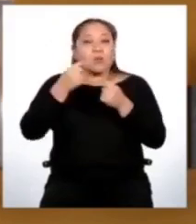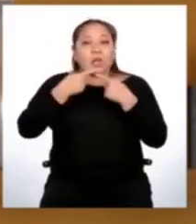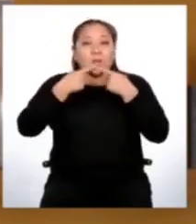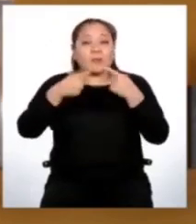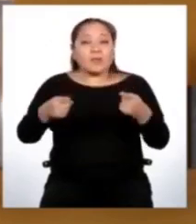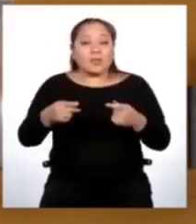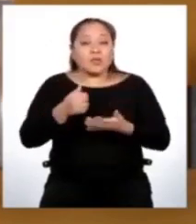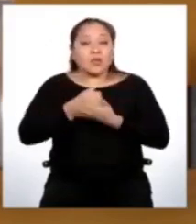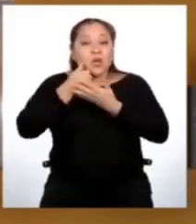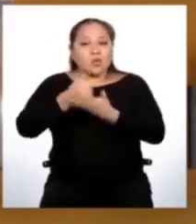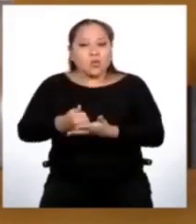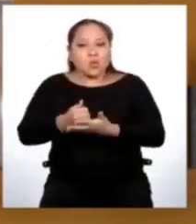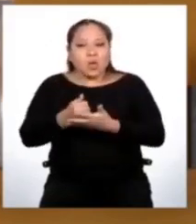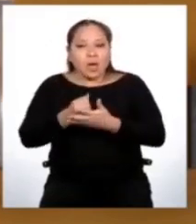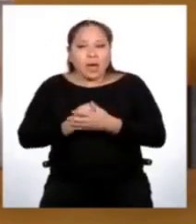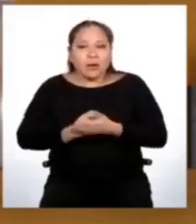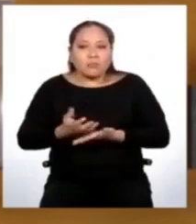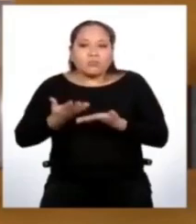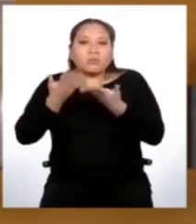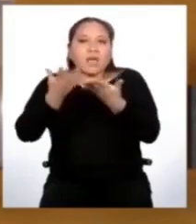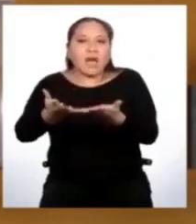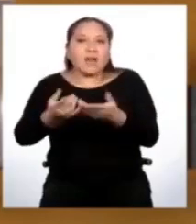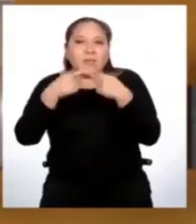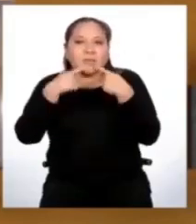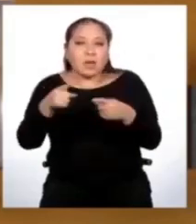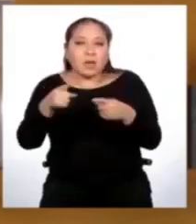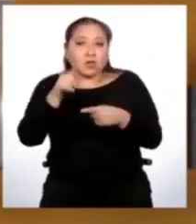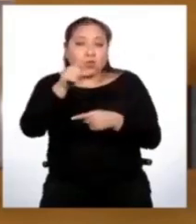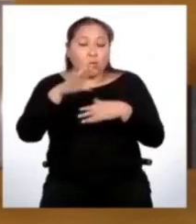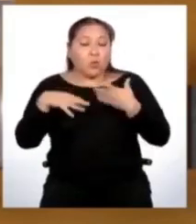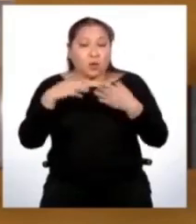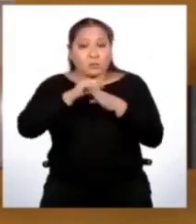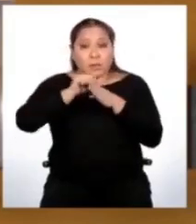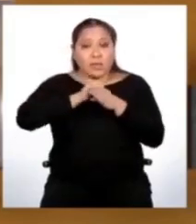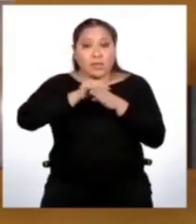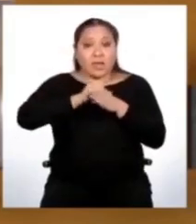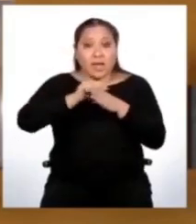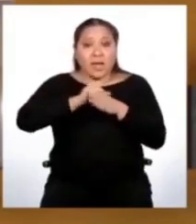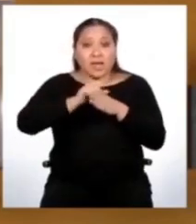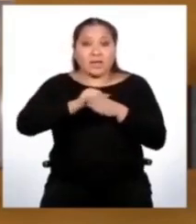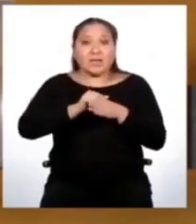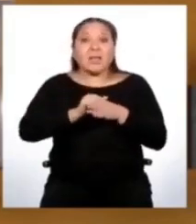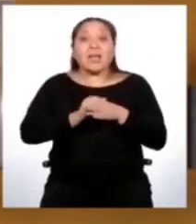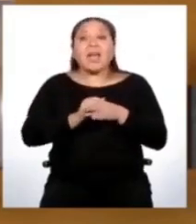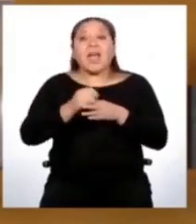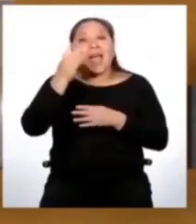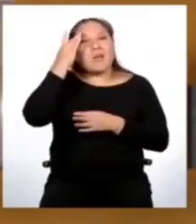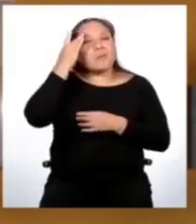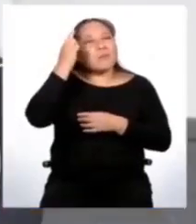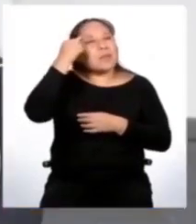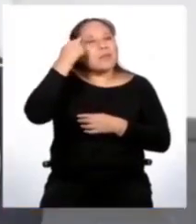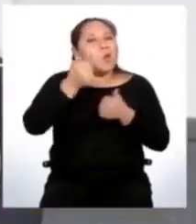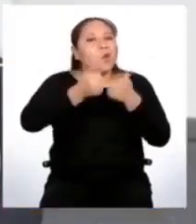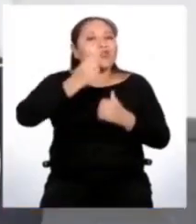ayuda a enfatizar o atenuar nuestros mensajes. Puedes practicar en casa el juego de adivinar las emociones que hicimos hoy.